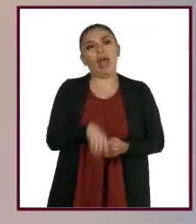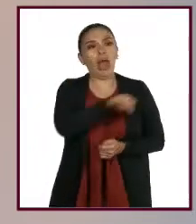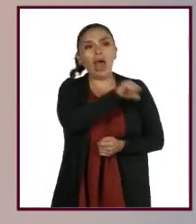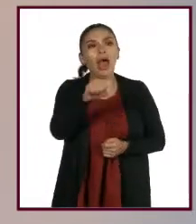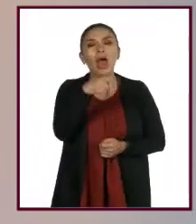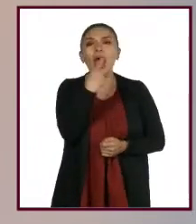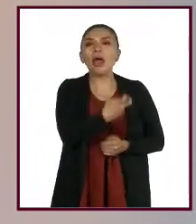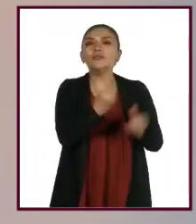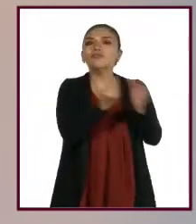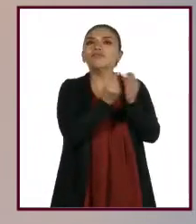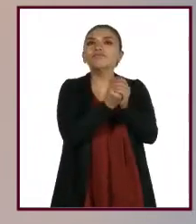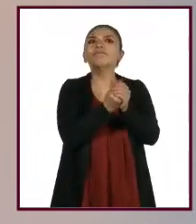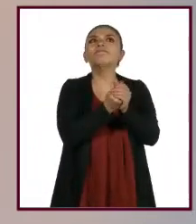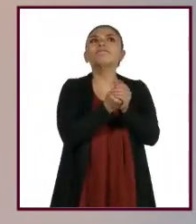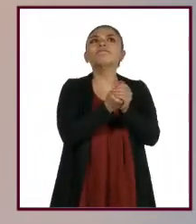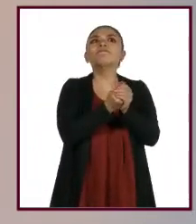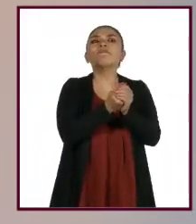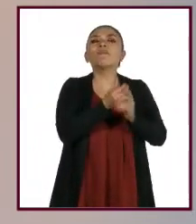de